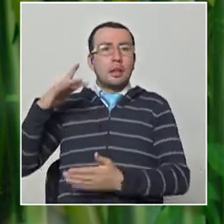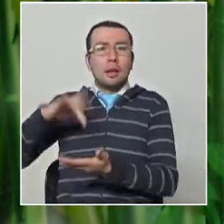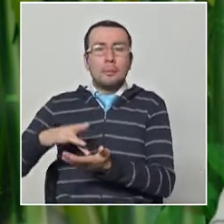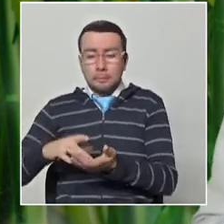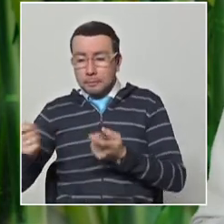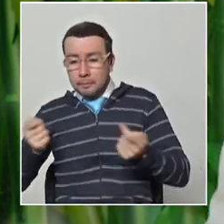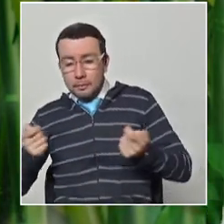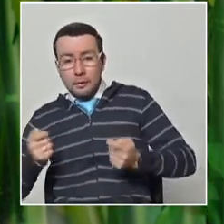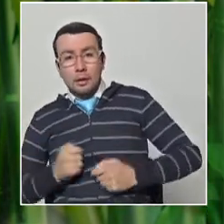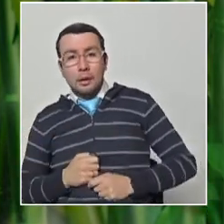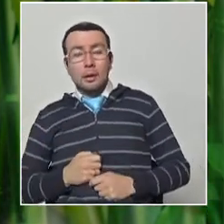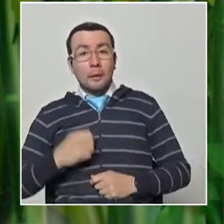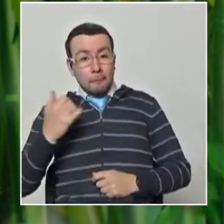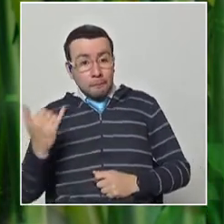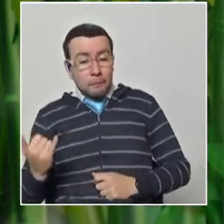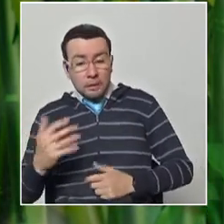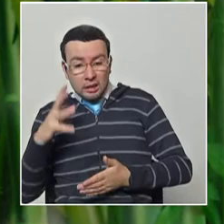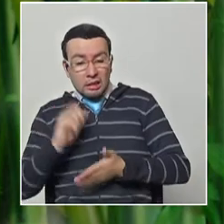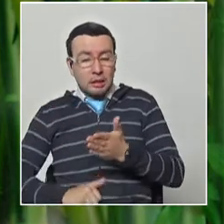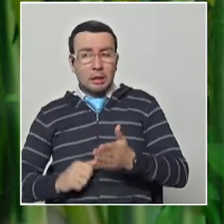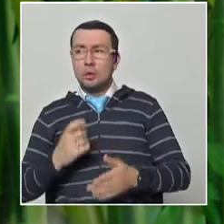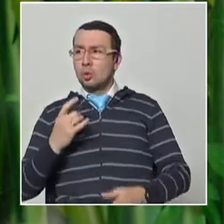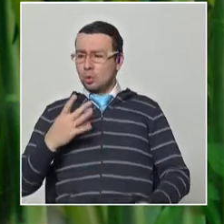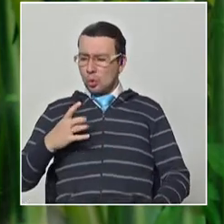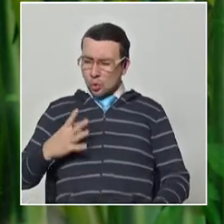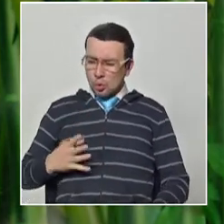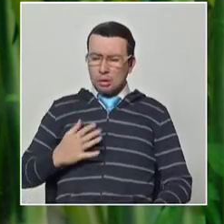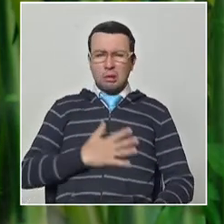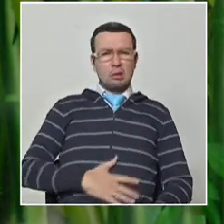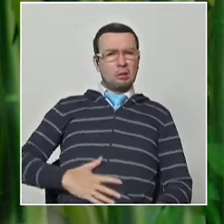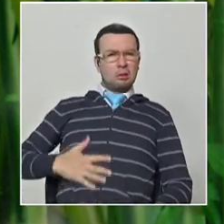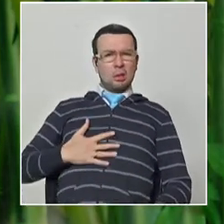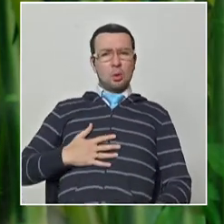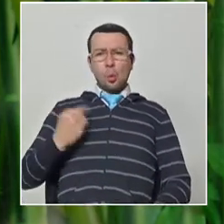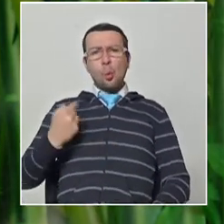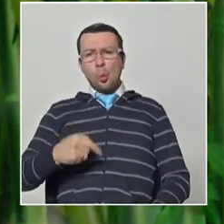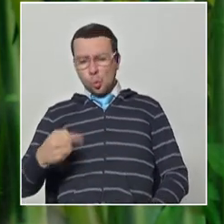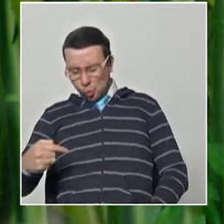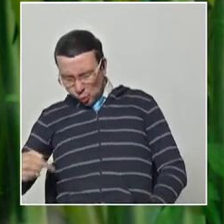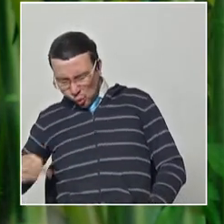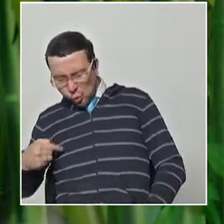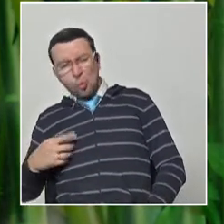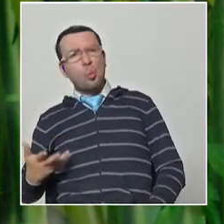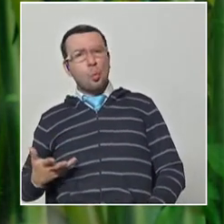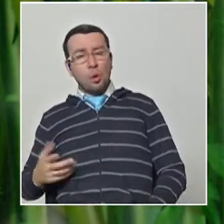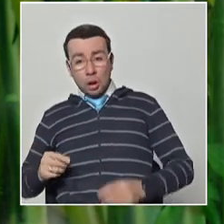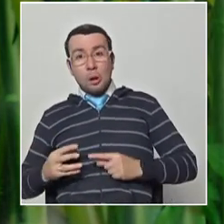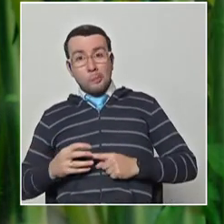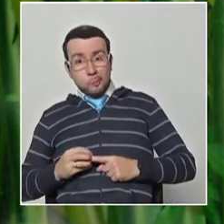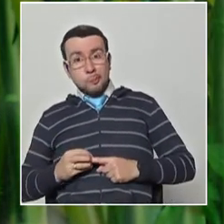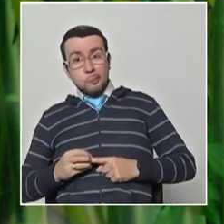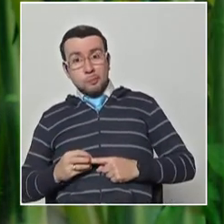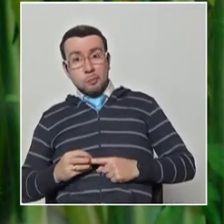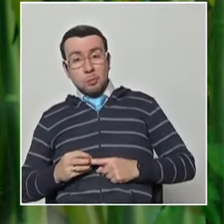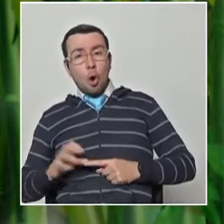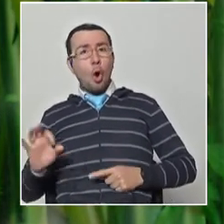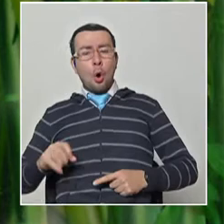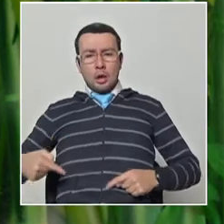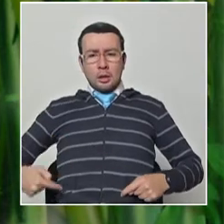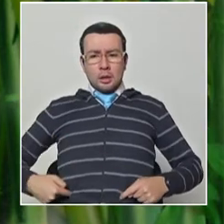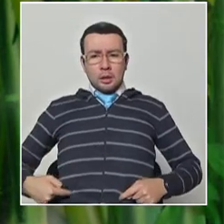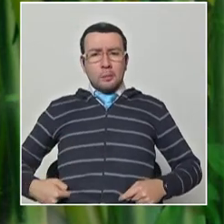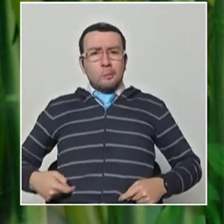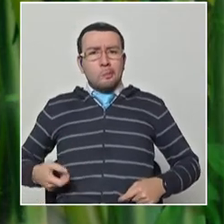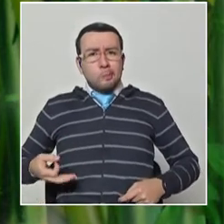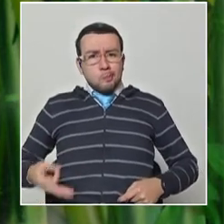le quita el dolor de abdomen cual dolor de abdomen el de la apendicitis el de los cálculos en la